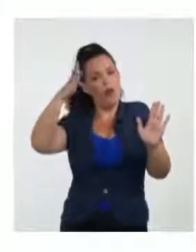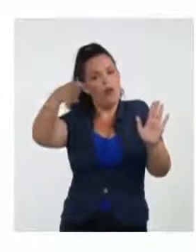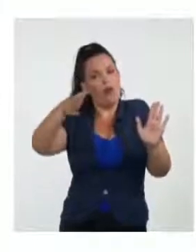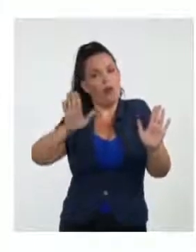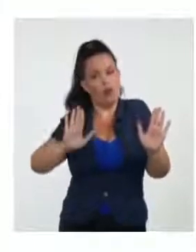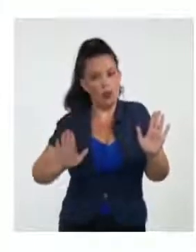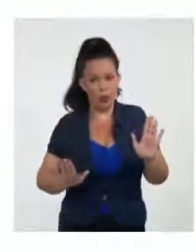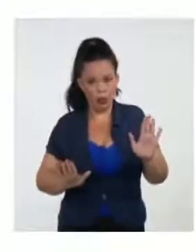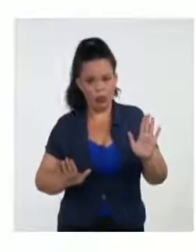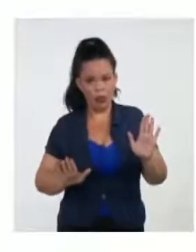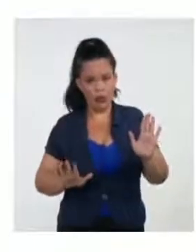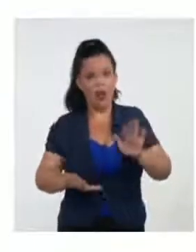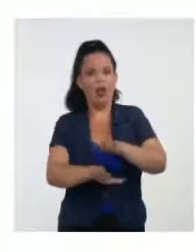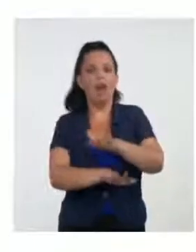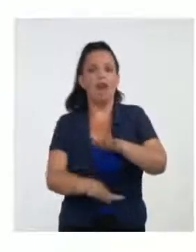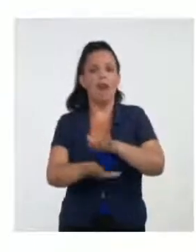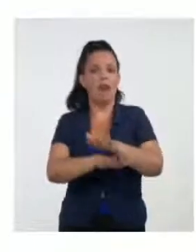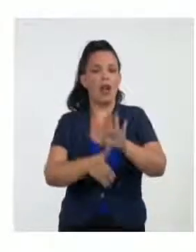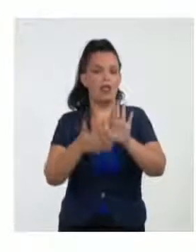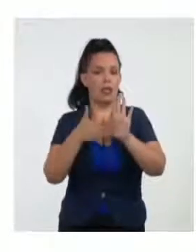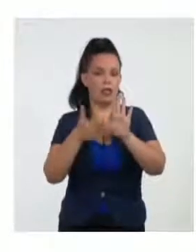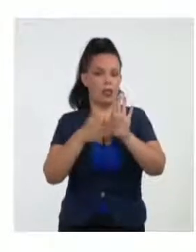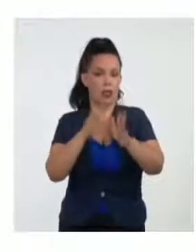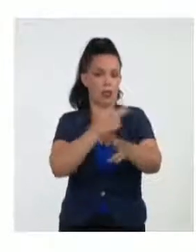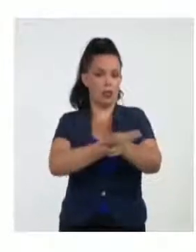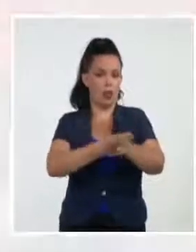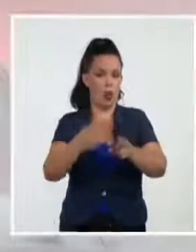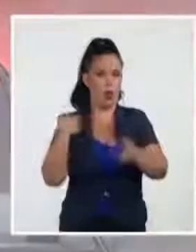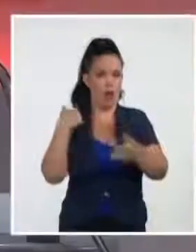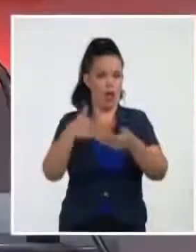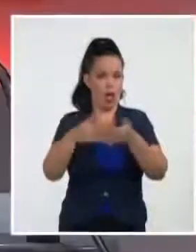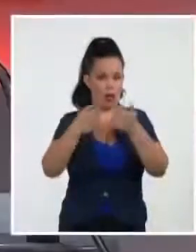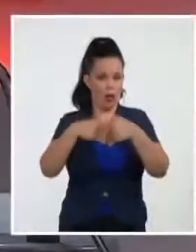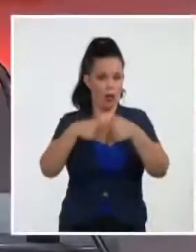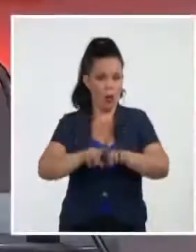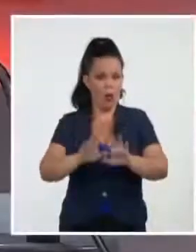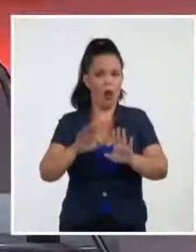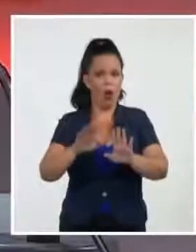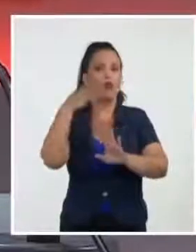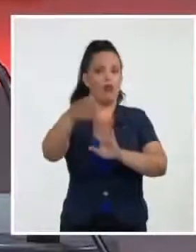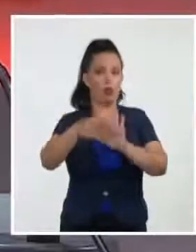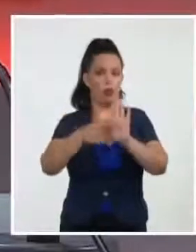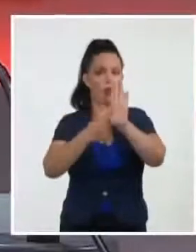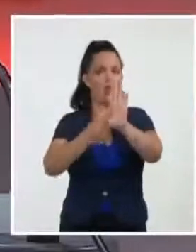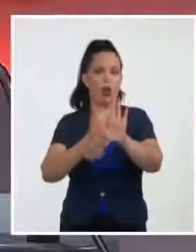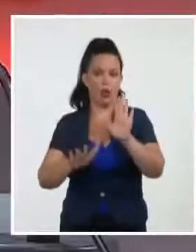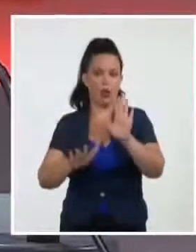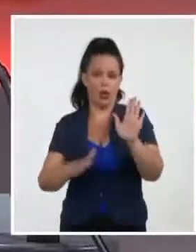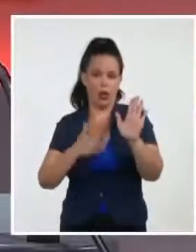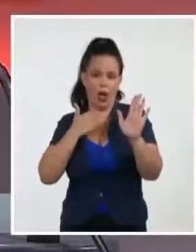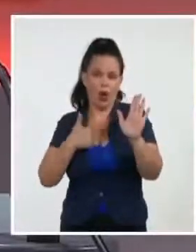hemos tomado, para estimar los parámetros, hemos tomado datos de los últimos 30 días